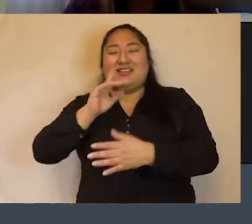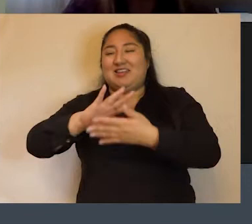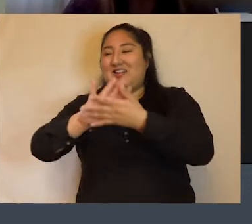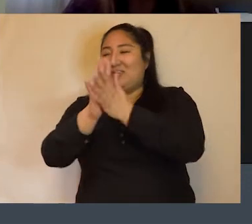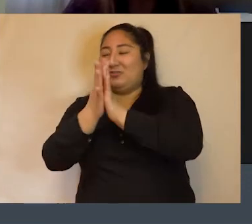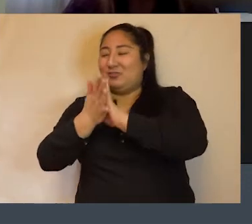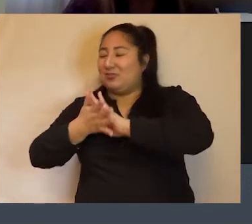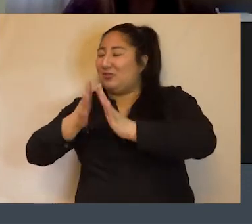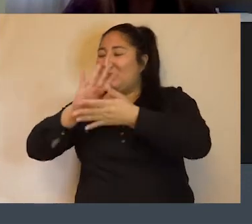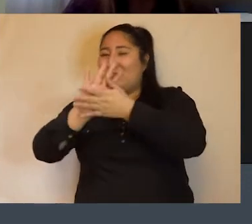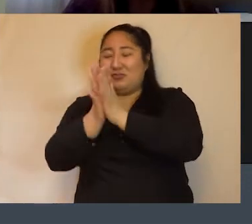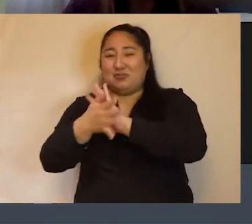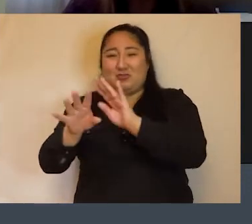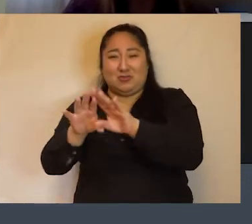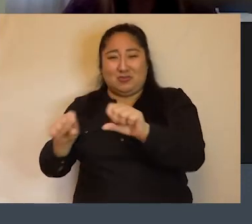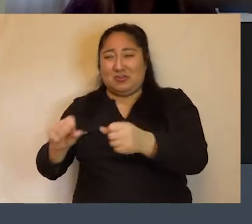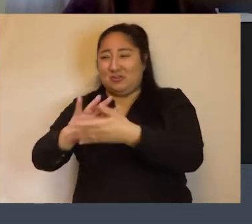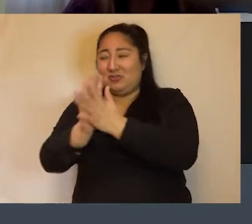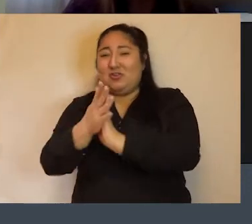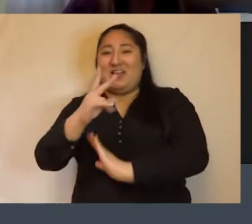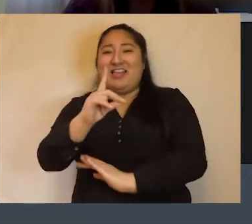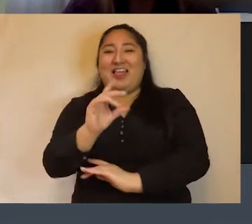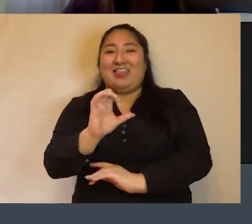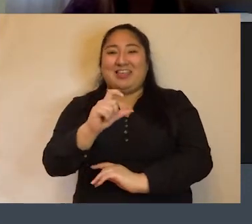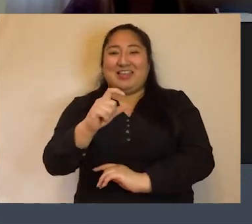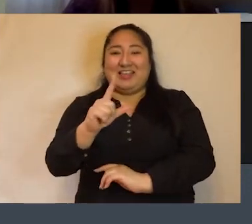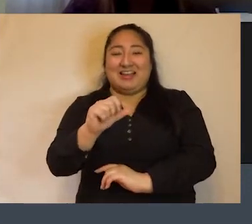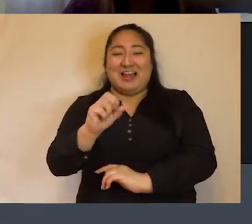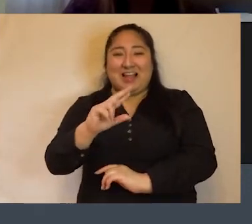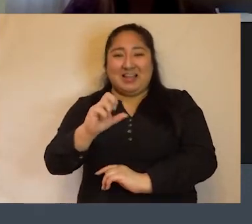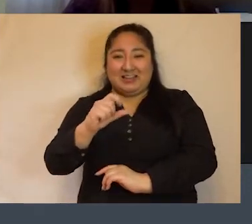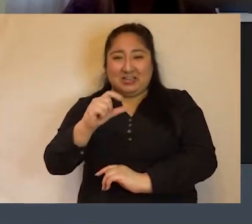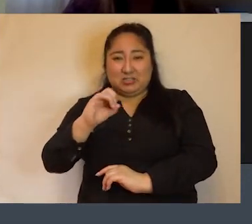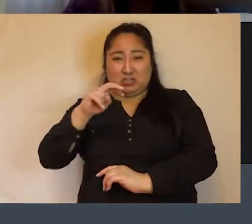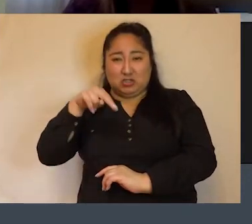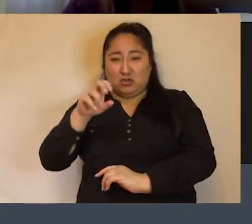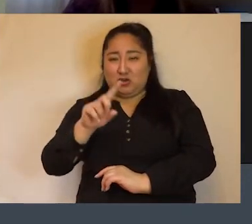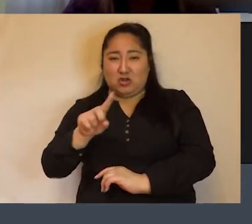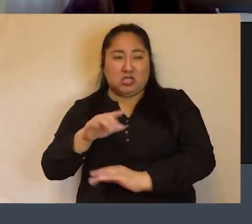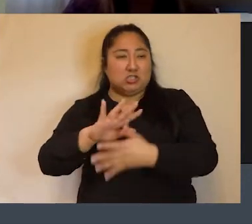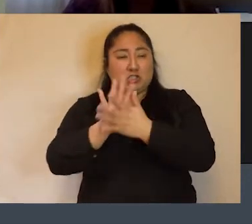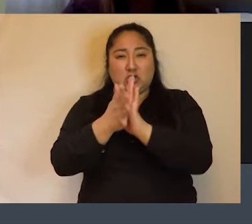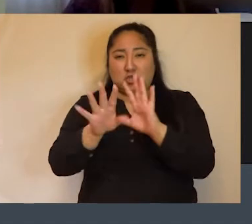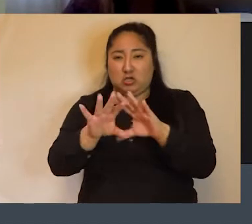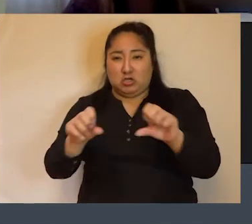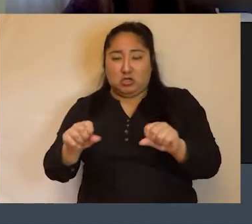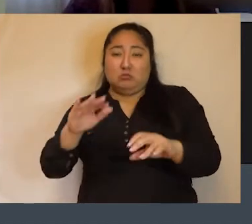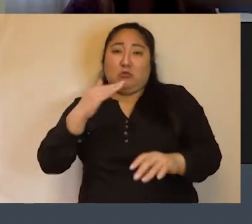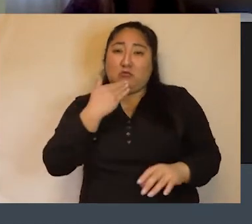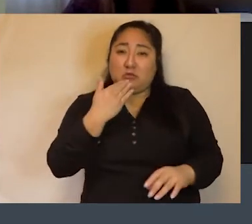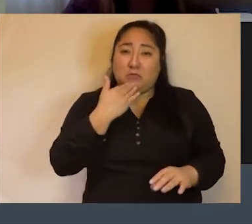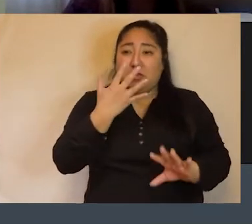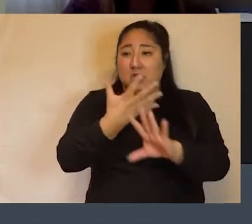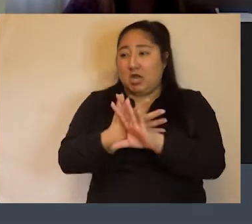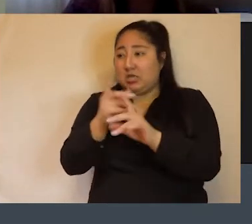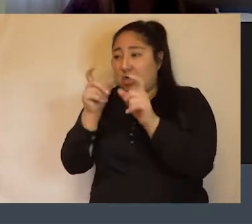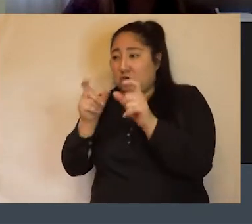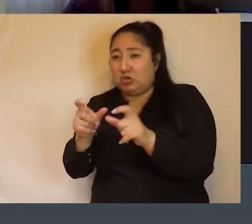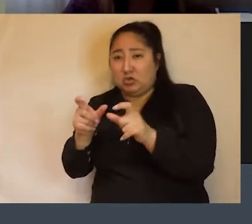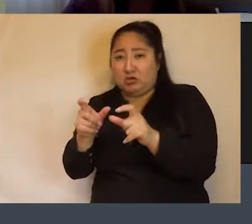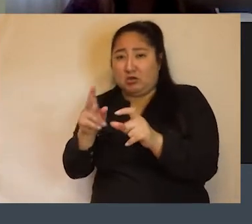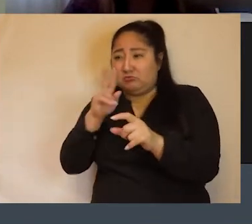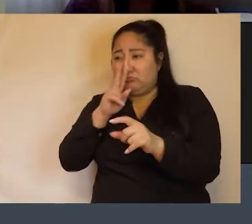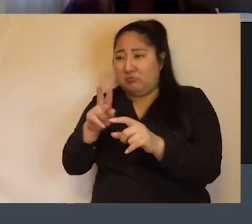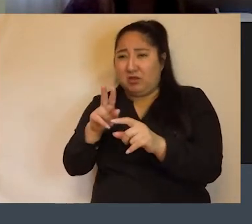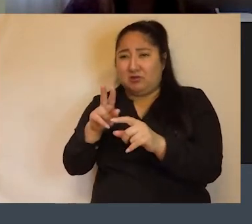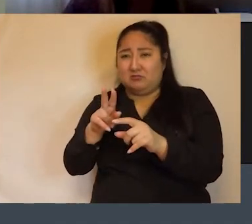con todas sus declaraciones de intereses y todas sus declaraciones patrimoniales de cara a la ciudadanía. Y obviamente tenemos que entrar a